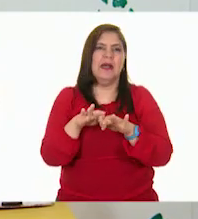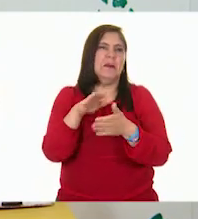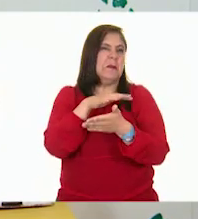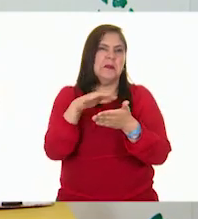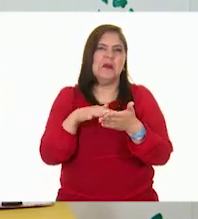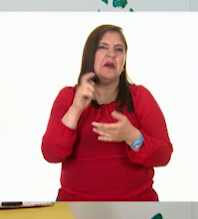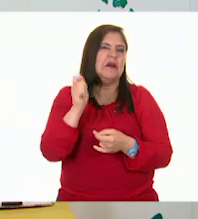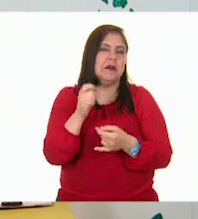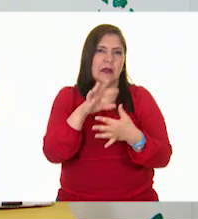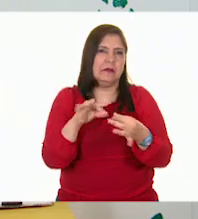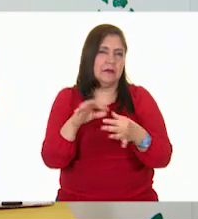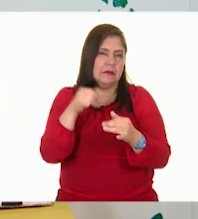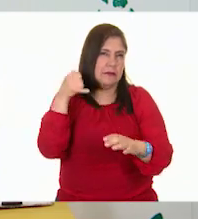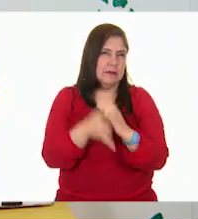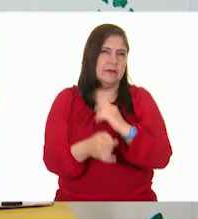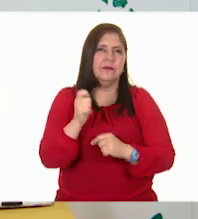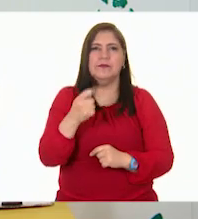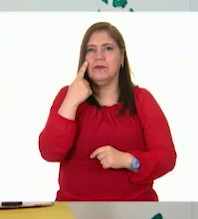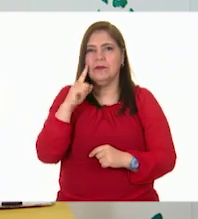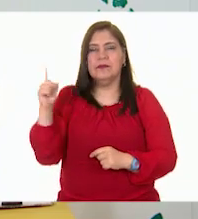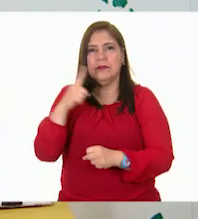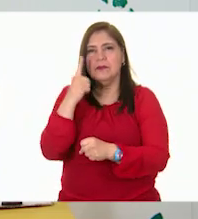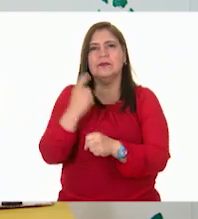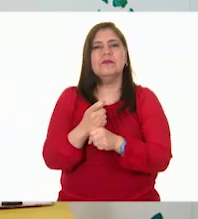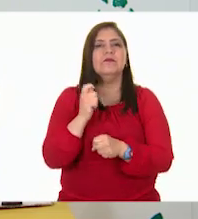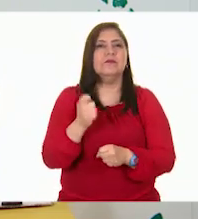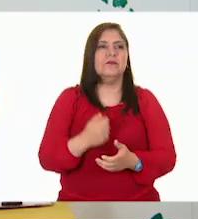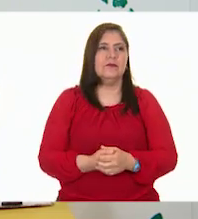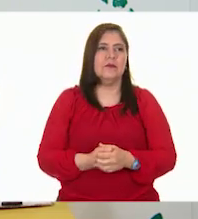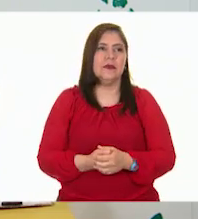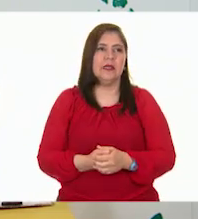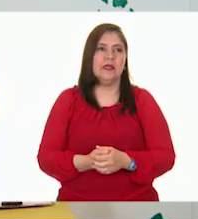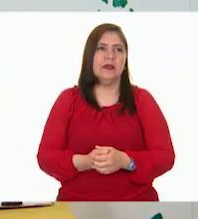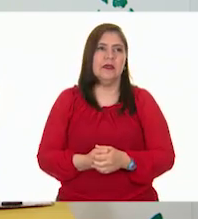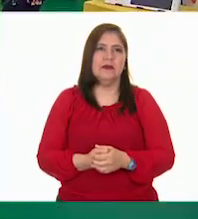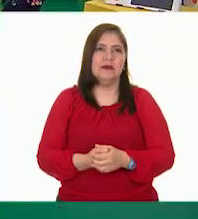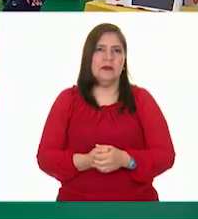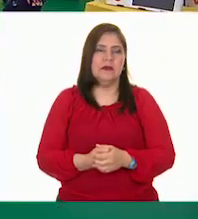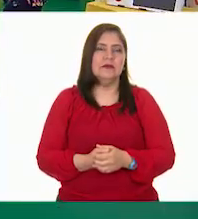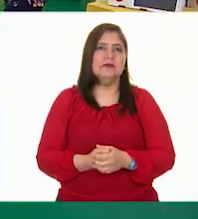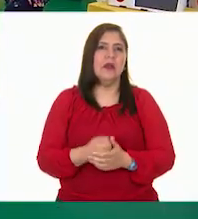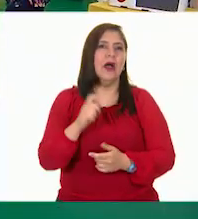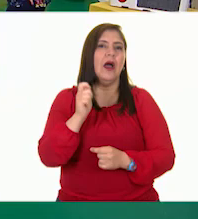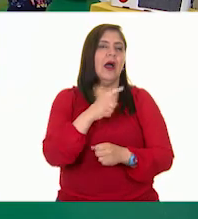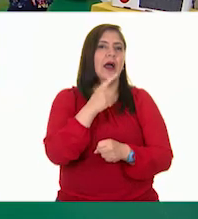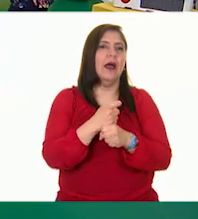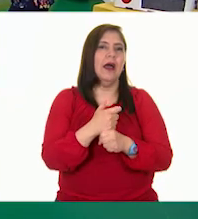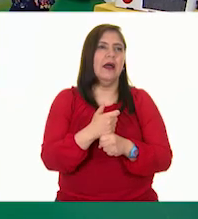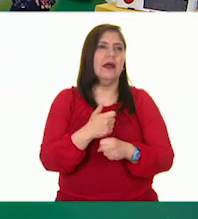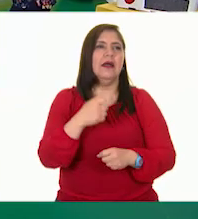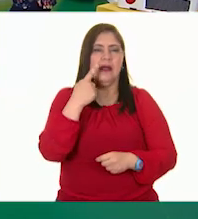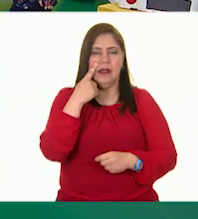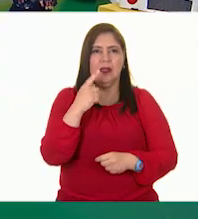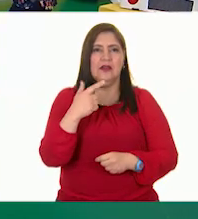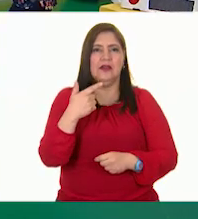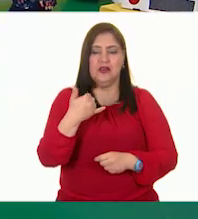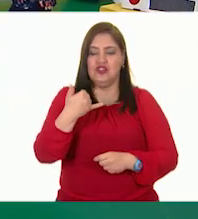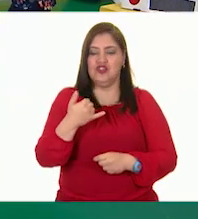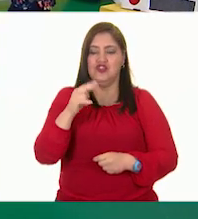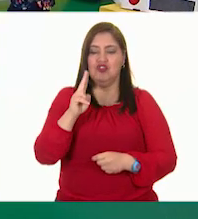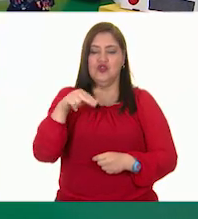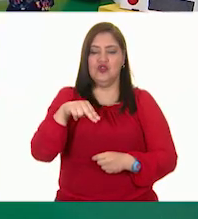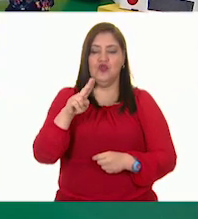¿Ok? Entonces, la primera lectura se llama Yunuen. Perfecto, a ver, yo quiero leerlo y dice,